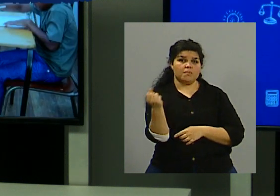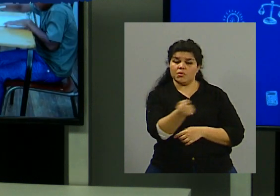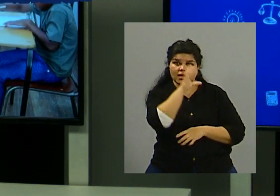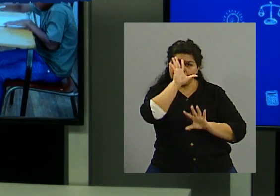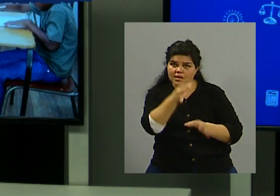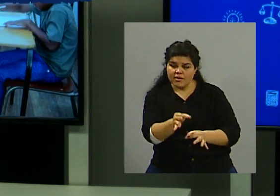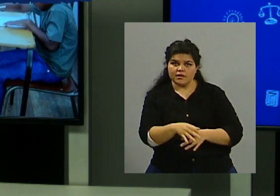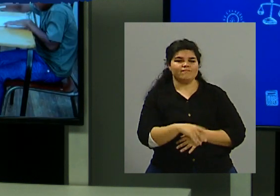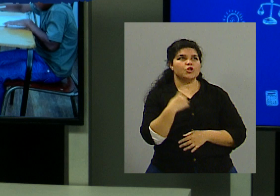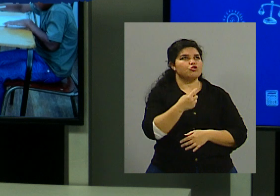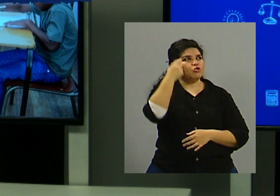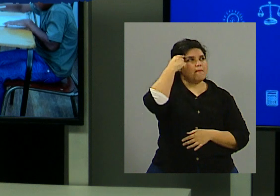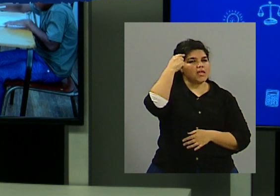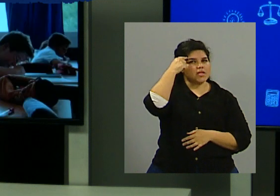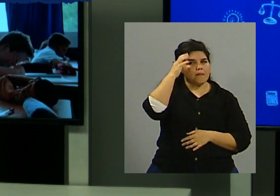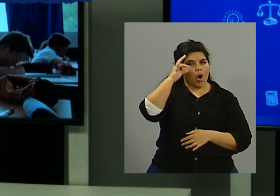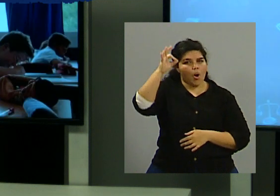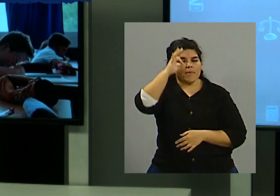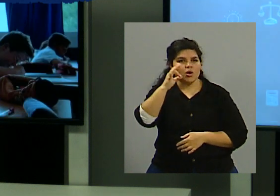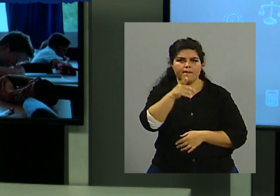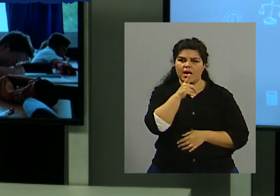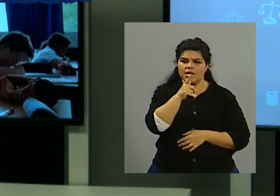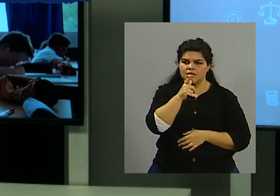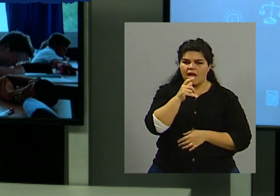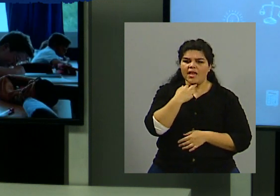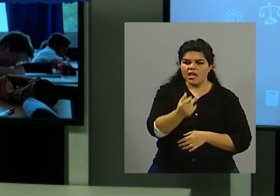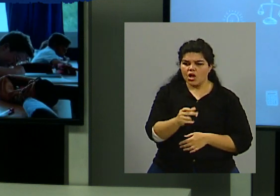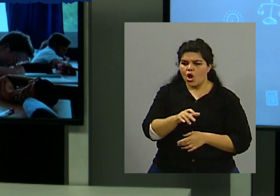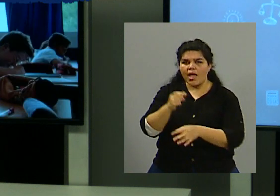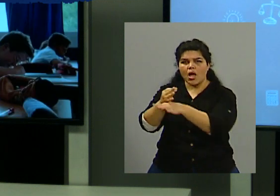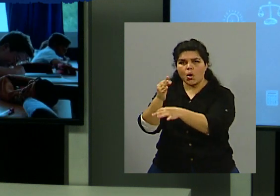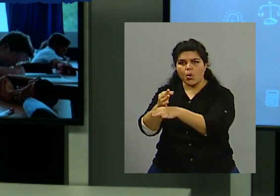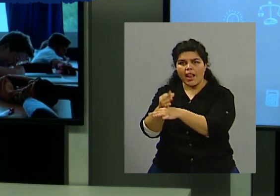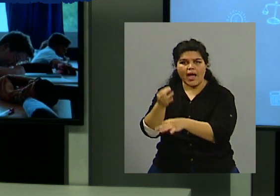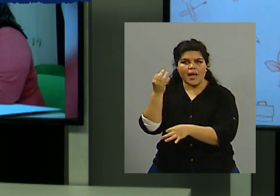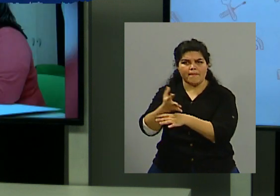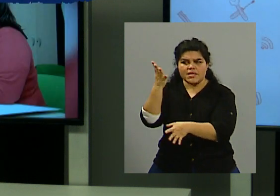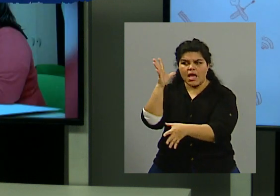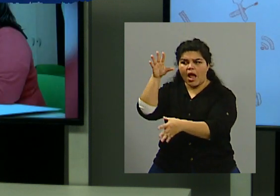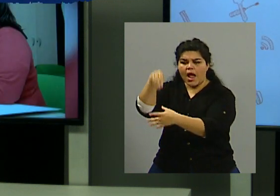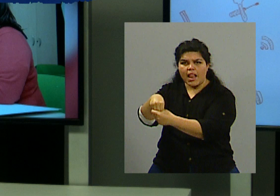una persona con discapacidad que va a una escuela especial es como si fuese eh,